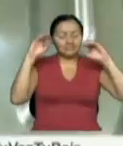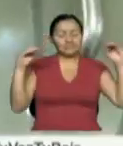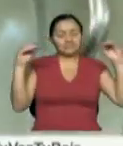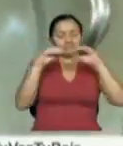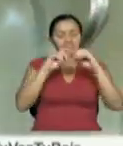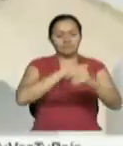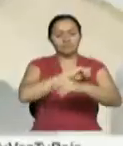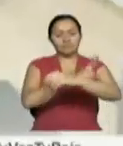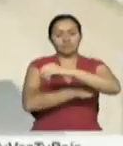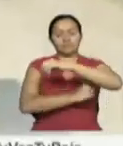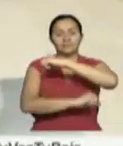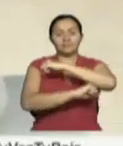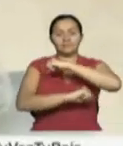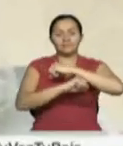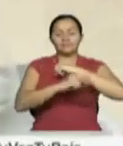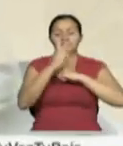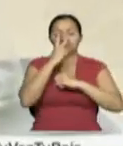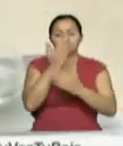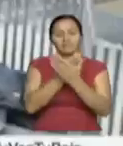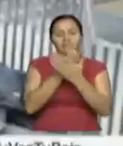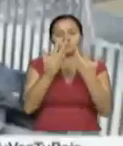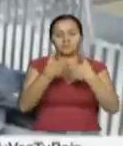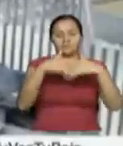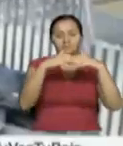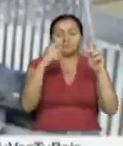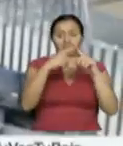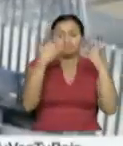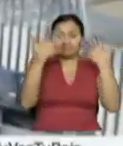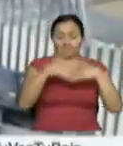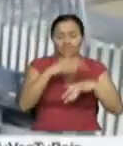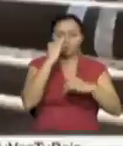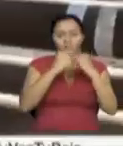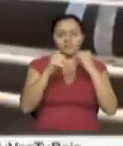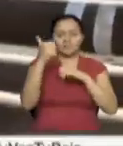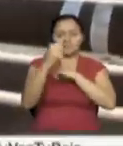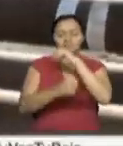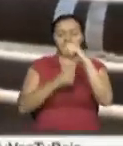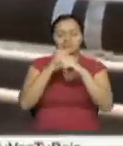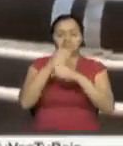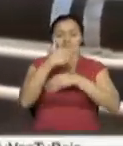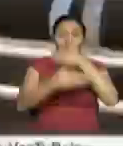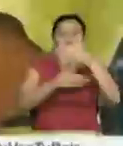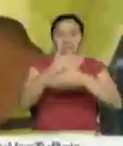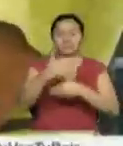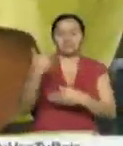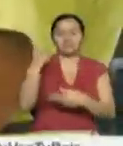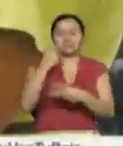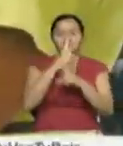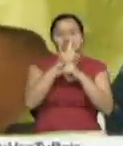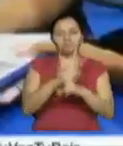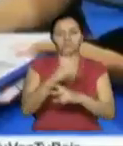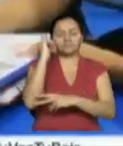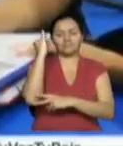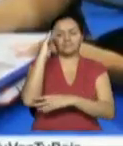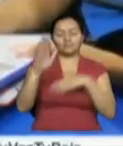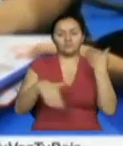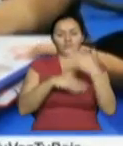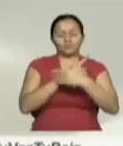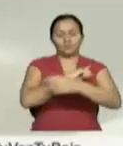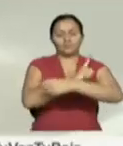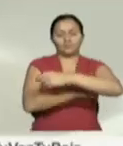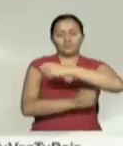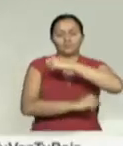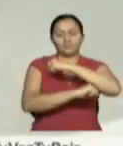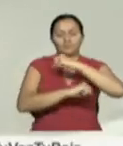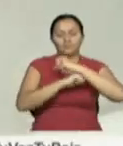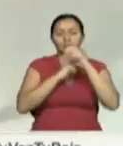fortalecer este importante sector de la economía. Durante esta última década se han generado medidas para proteger la industria y fortalecer el